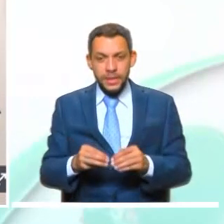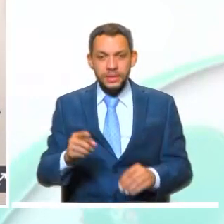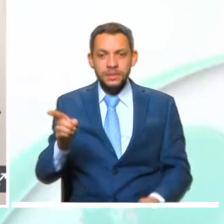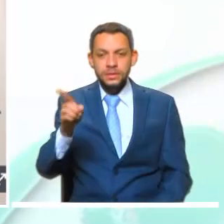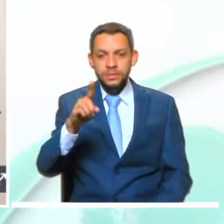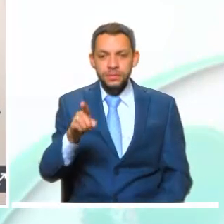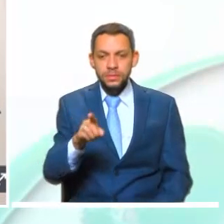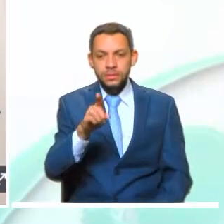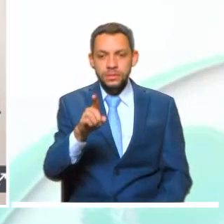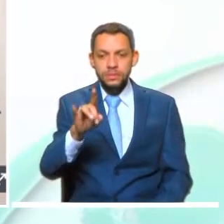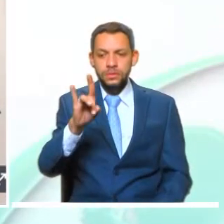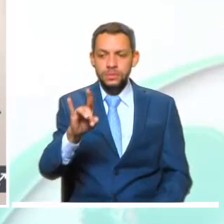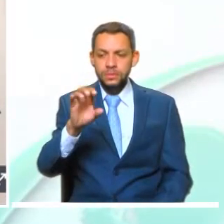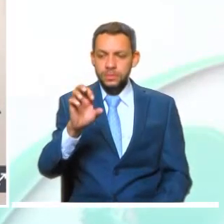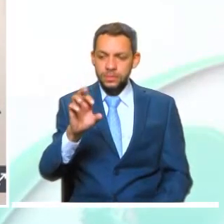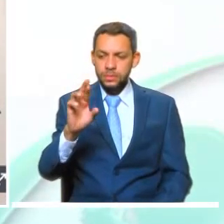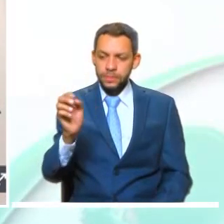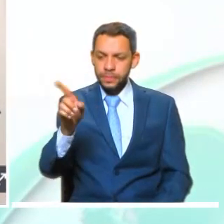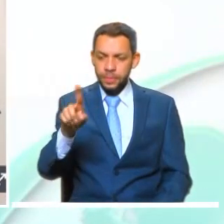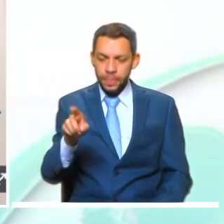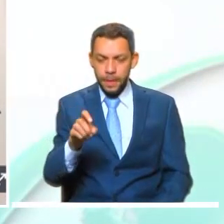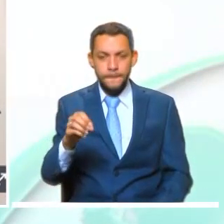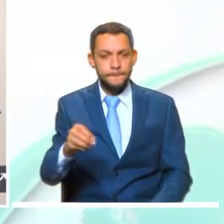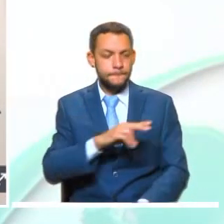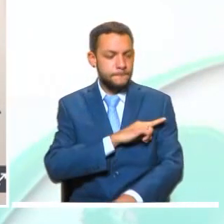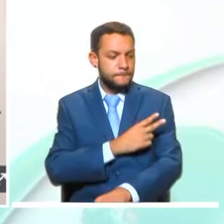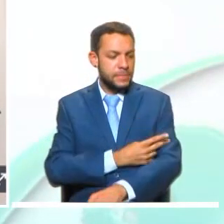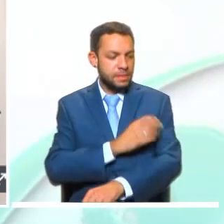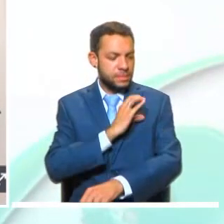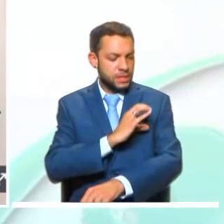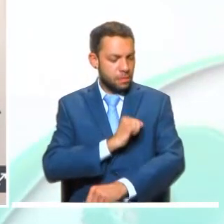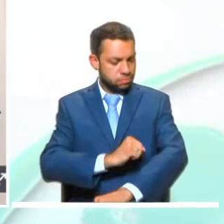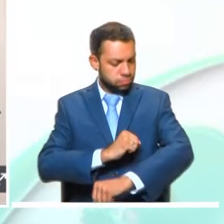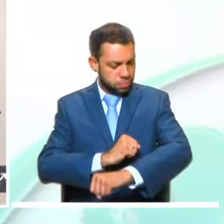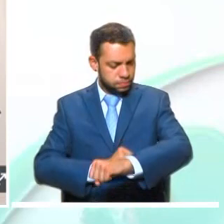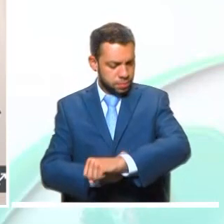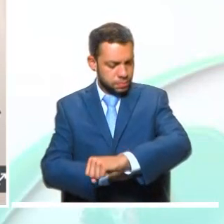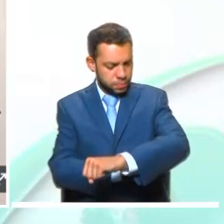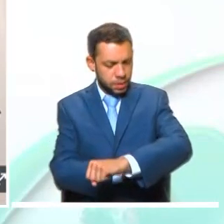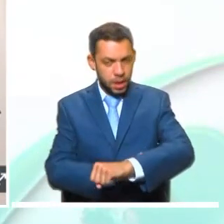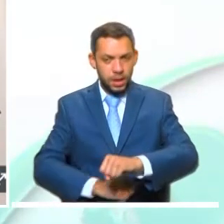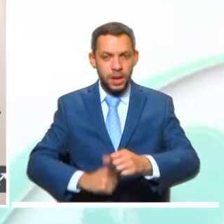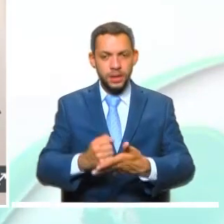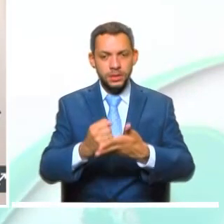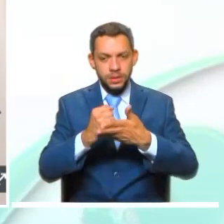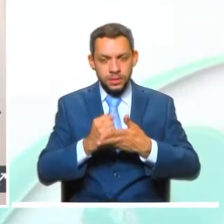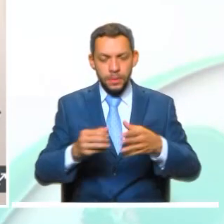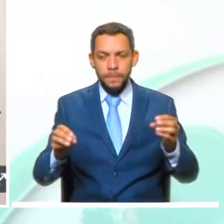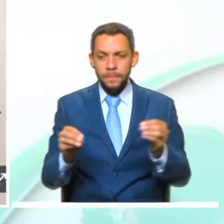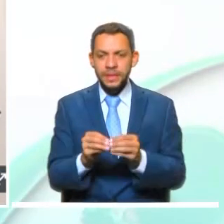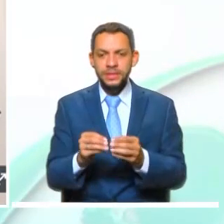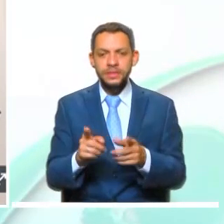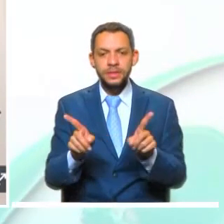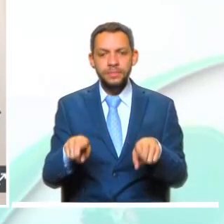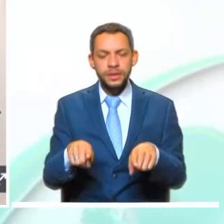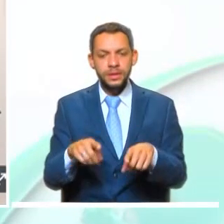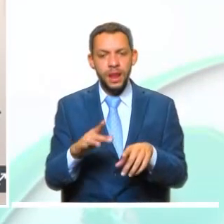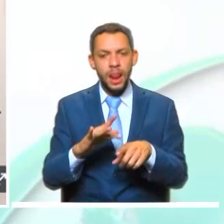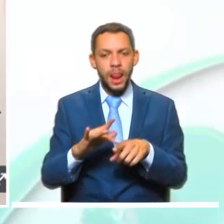persona contra estos trastornos de tiroides tienden a oxidarse muy rápido el mismo colágeno